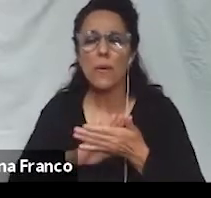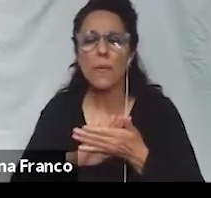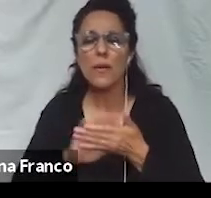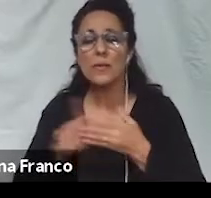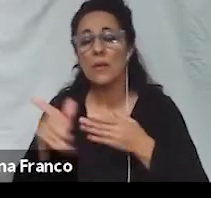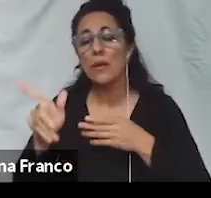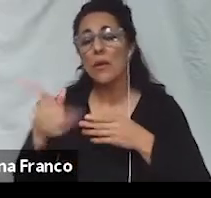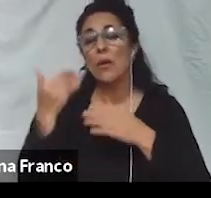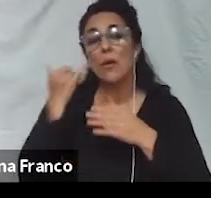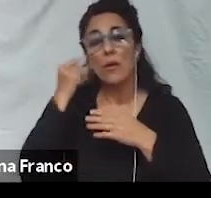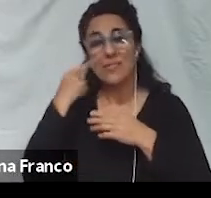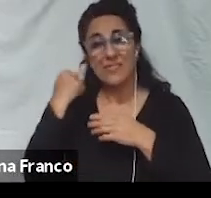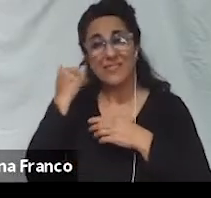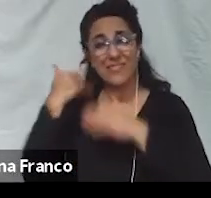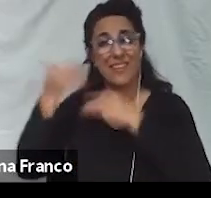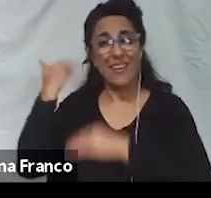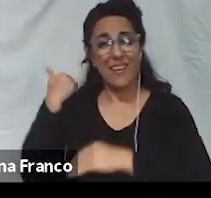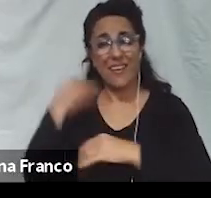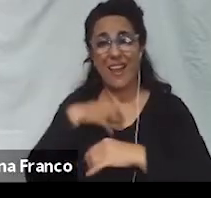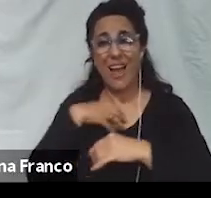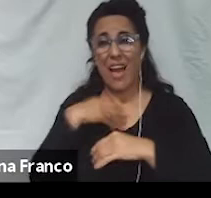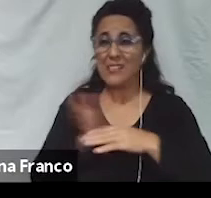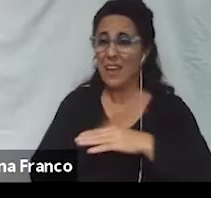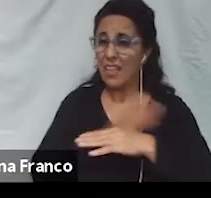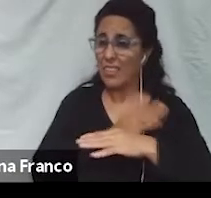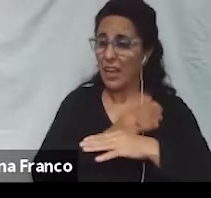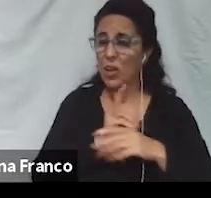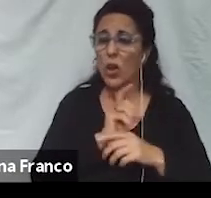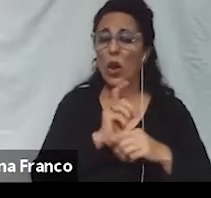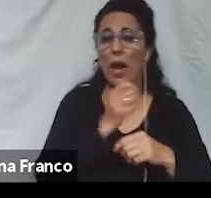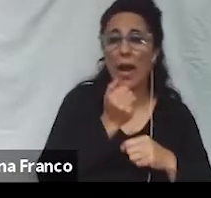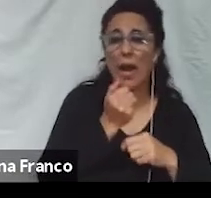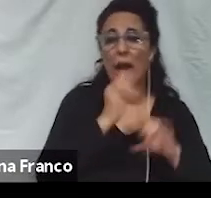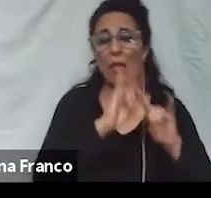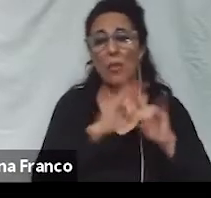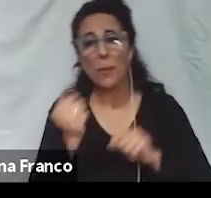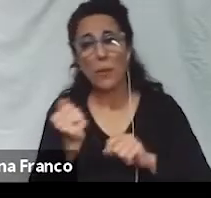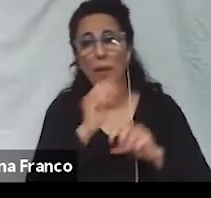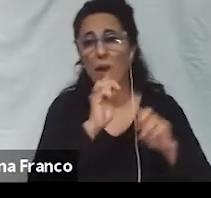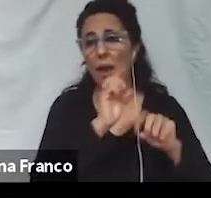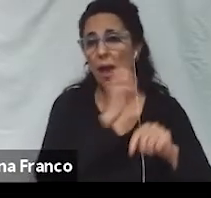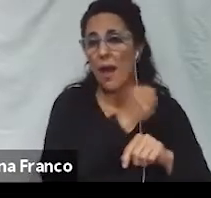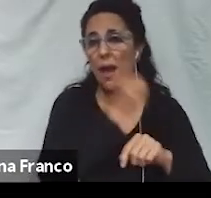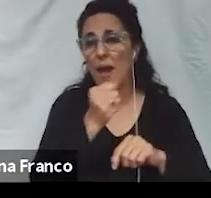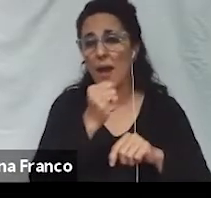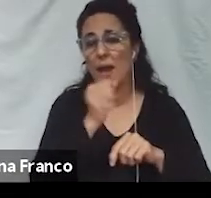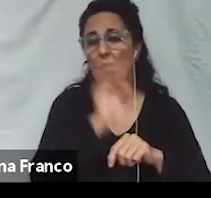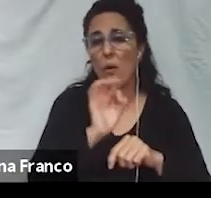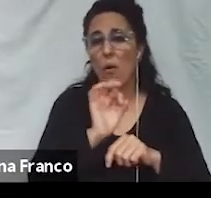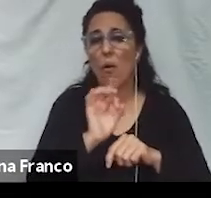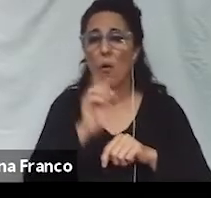Como habrán visto en las clases anteriores, existen 3 niveles de conformidad: nivel A, AA y nivel